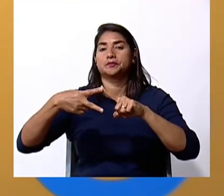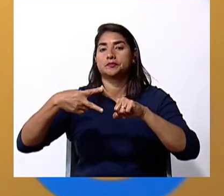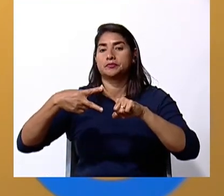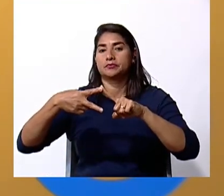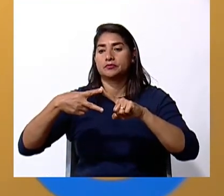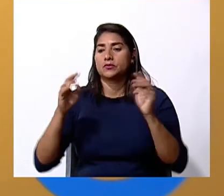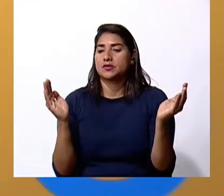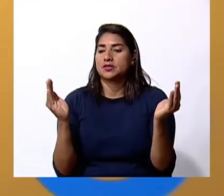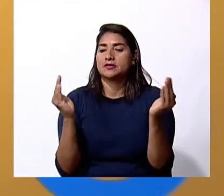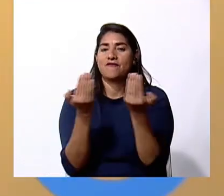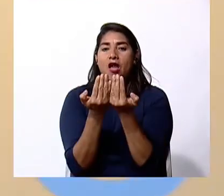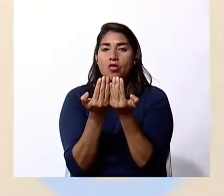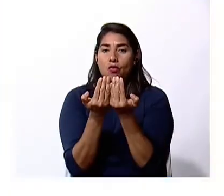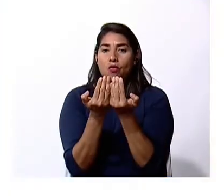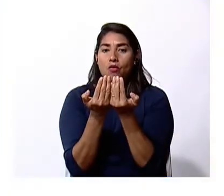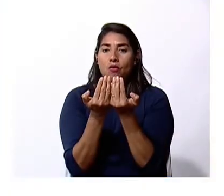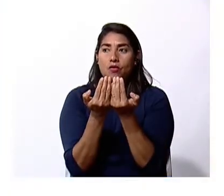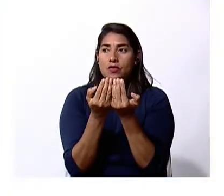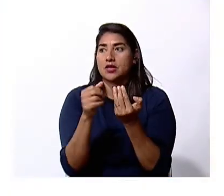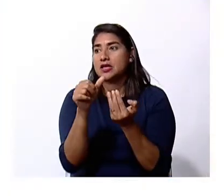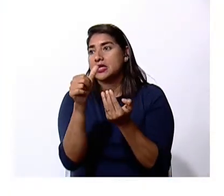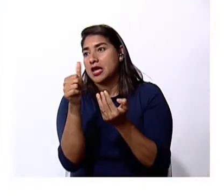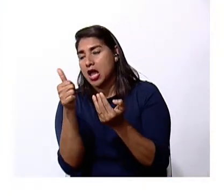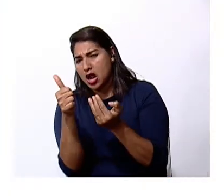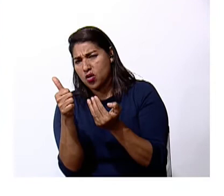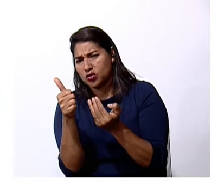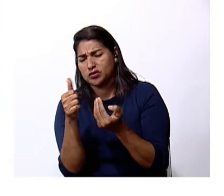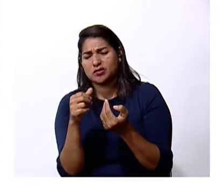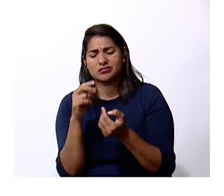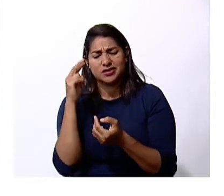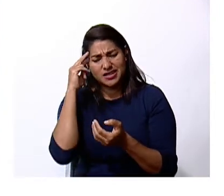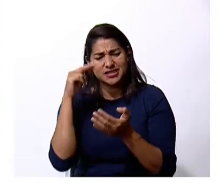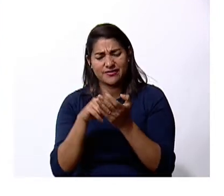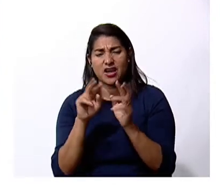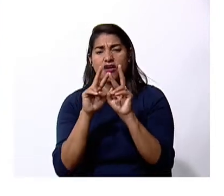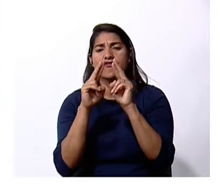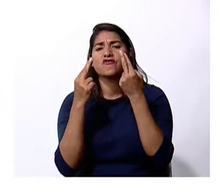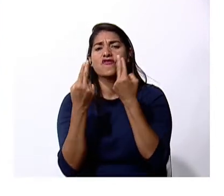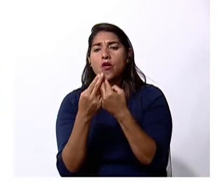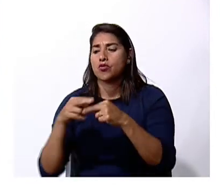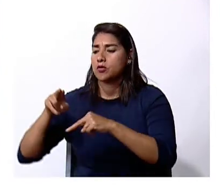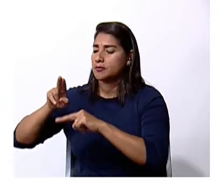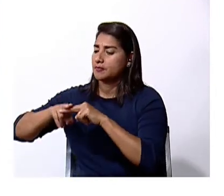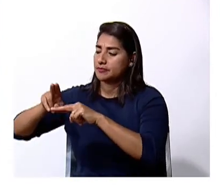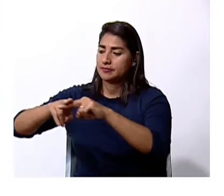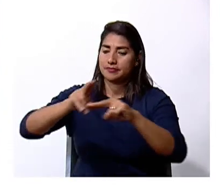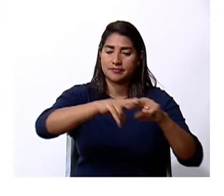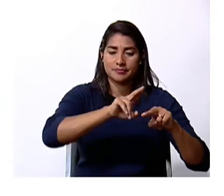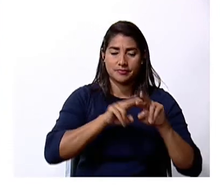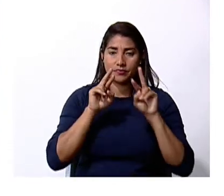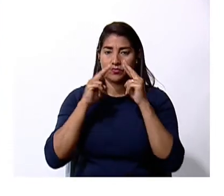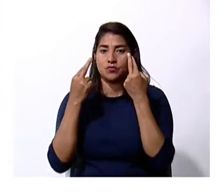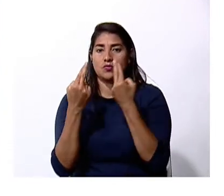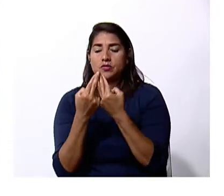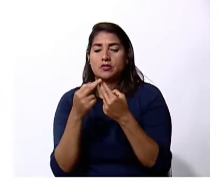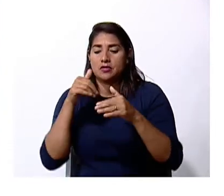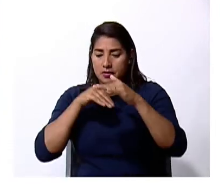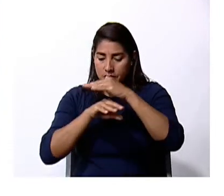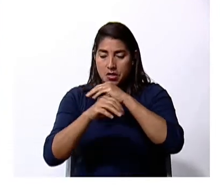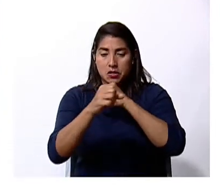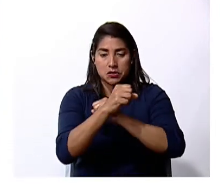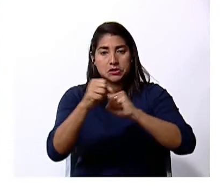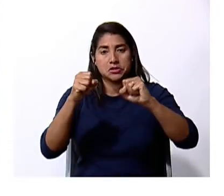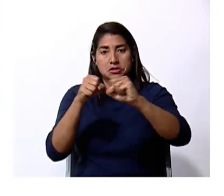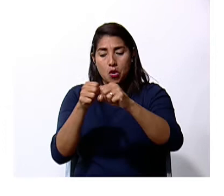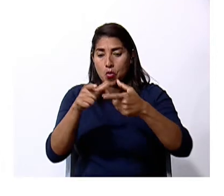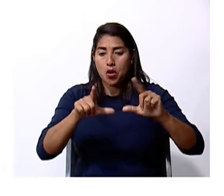cabildo cerrado, que era cuando se reunían los integrantes en la sala o en el